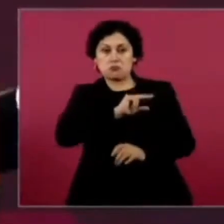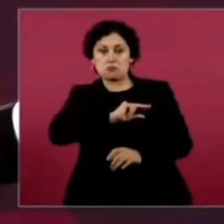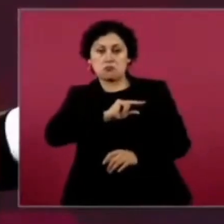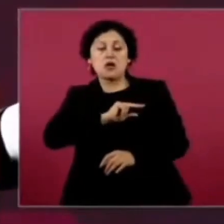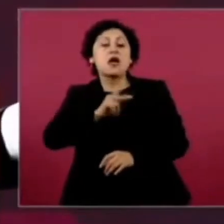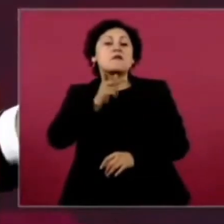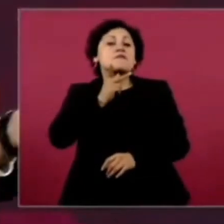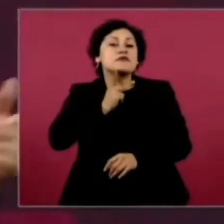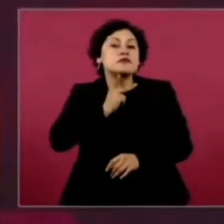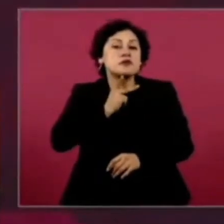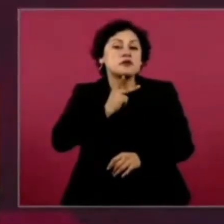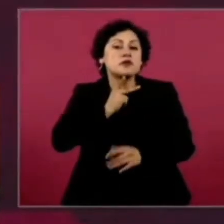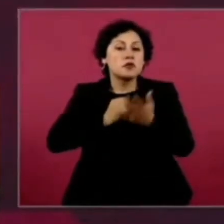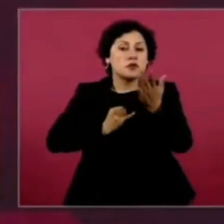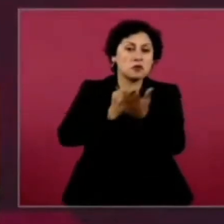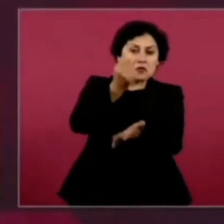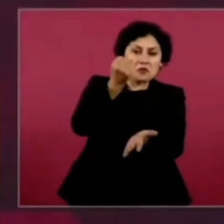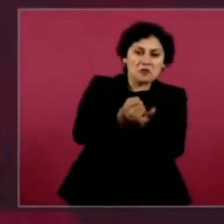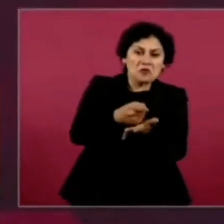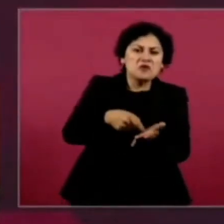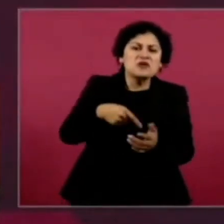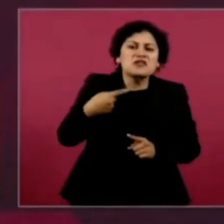Los ministros de la Corte.